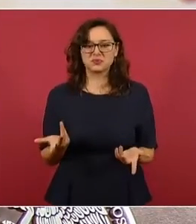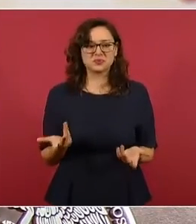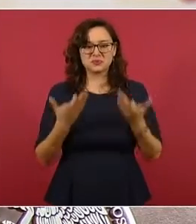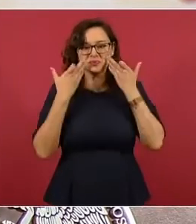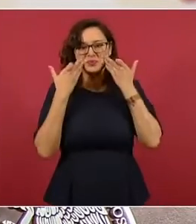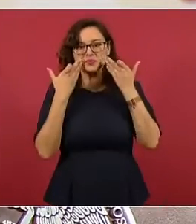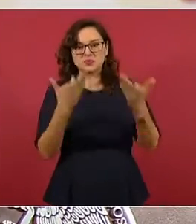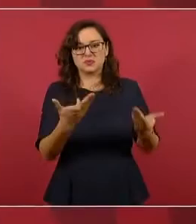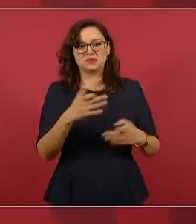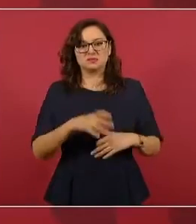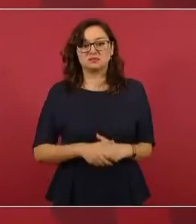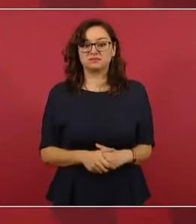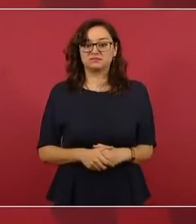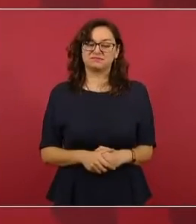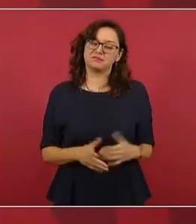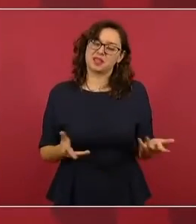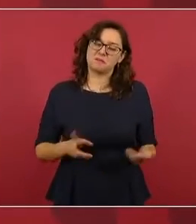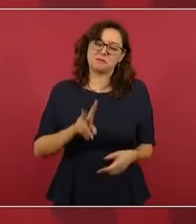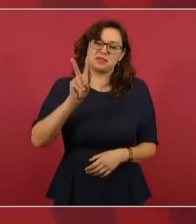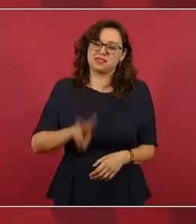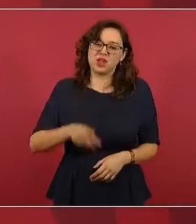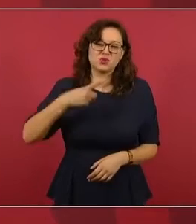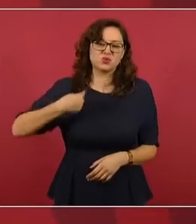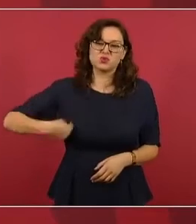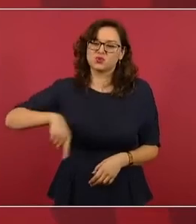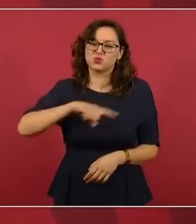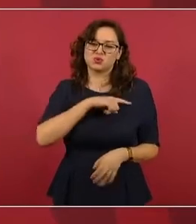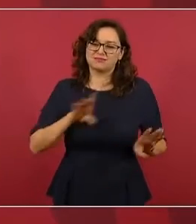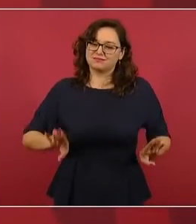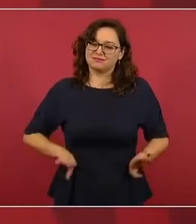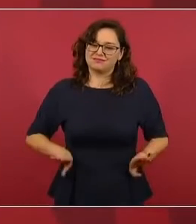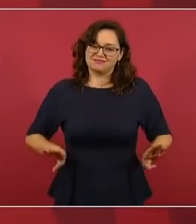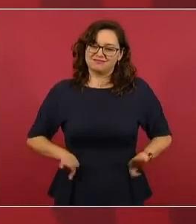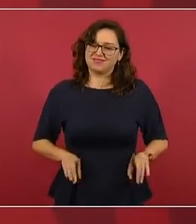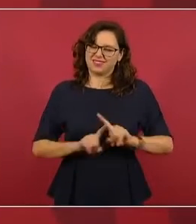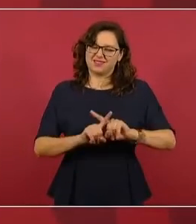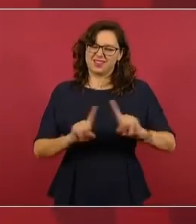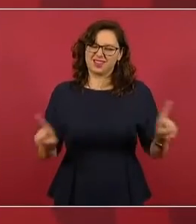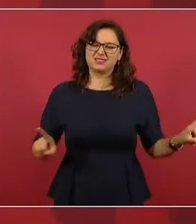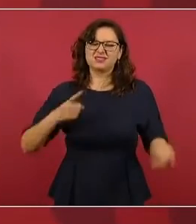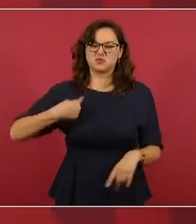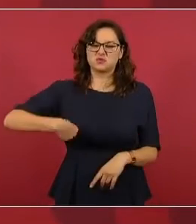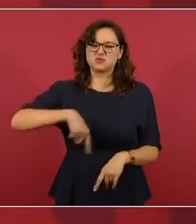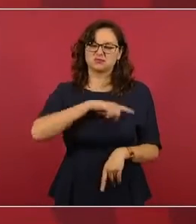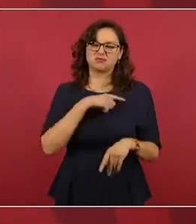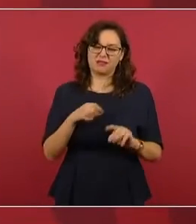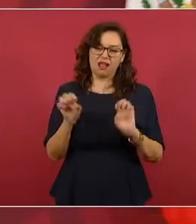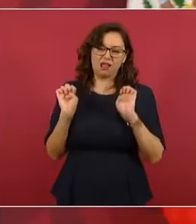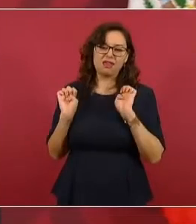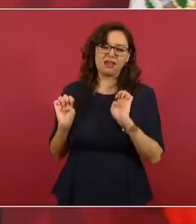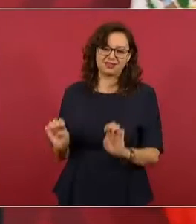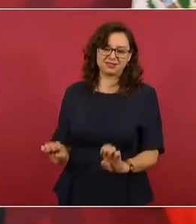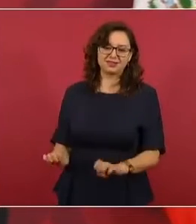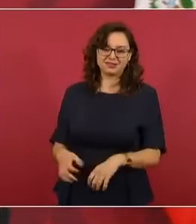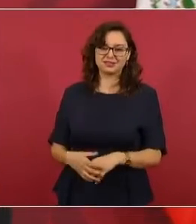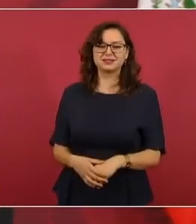tratarlo con mucha elegancia, porque la política, siempre lo he dicho, es un noble oficio.